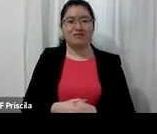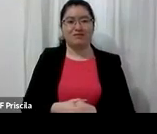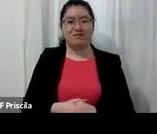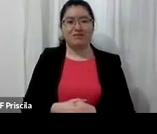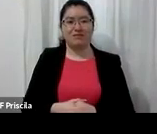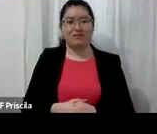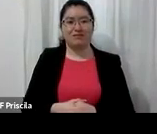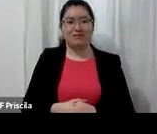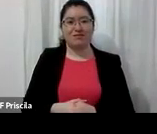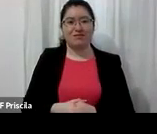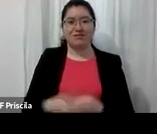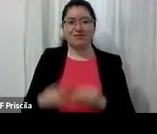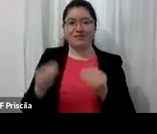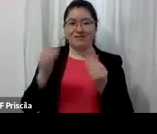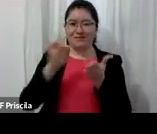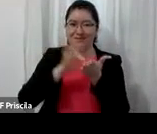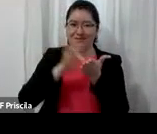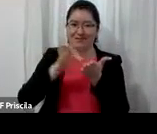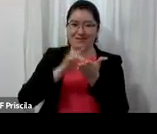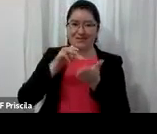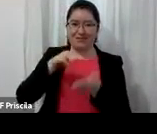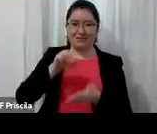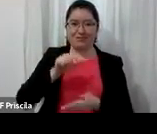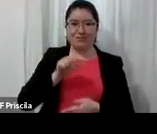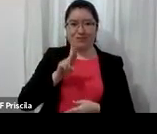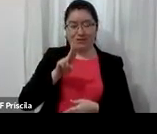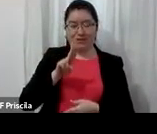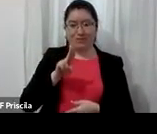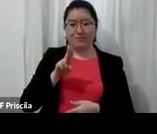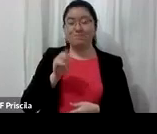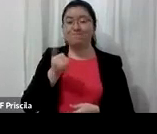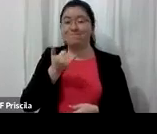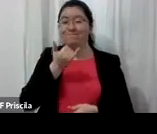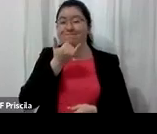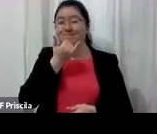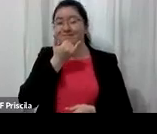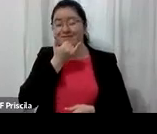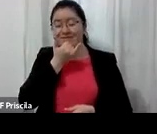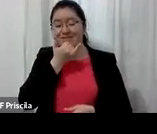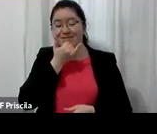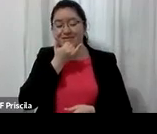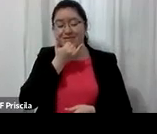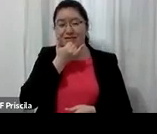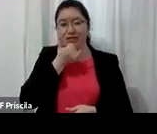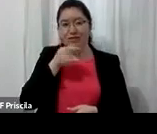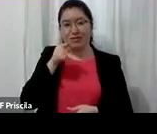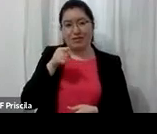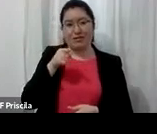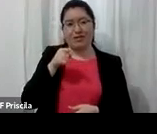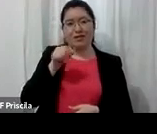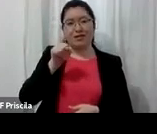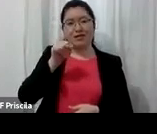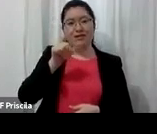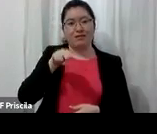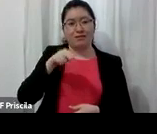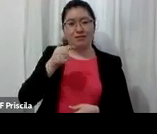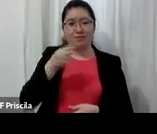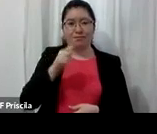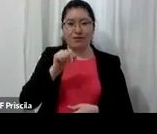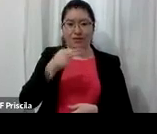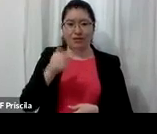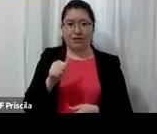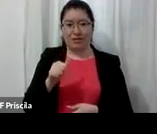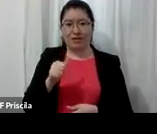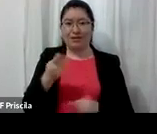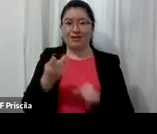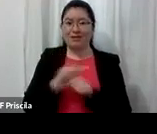Muchas gracias por tu respuesta, Malu. Les ofrezco una disculpa de parte de Samantha, que acaba de tener un problema con la